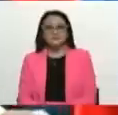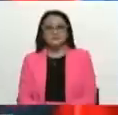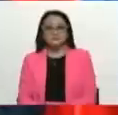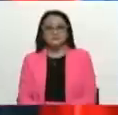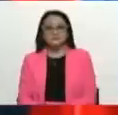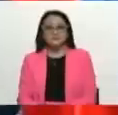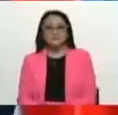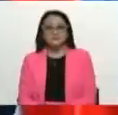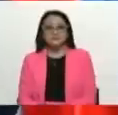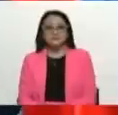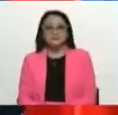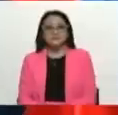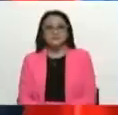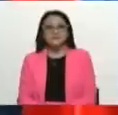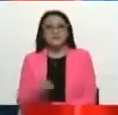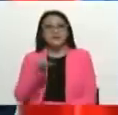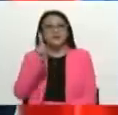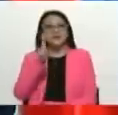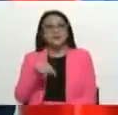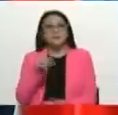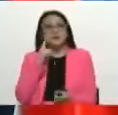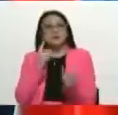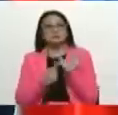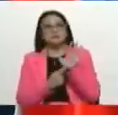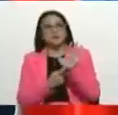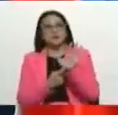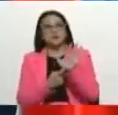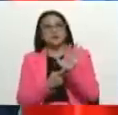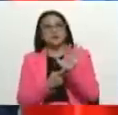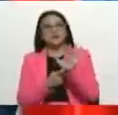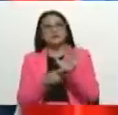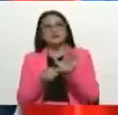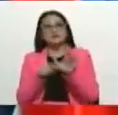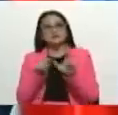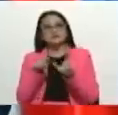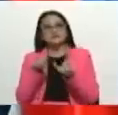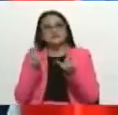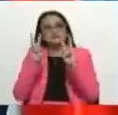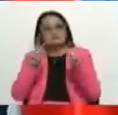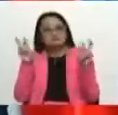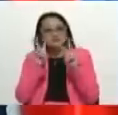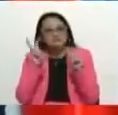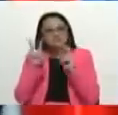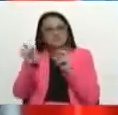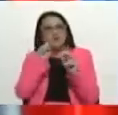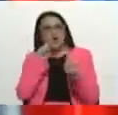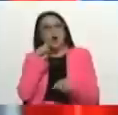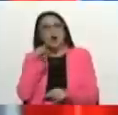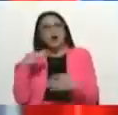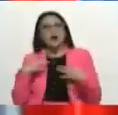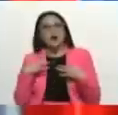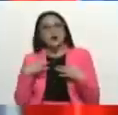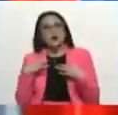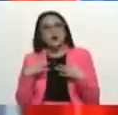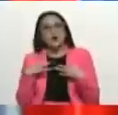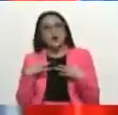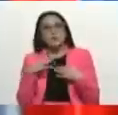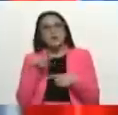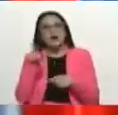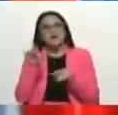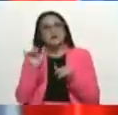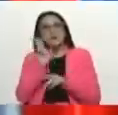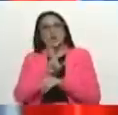Esto también se incautó en los allanamientos que se hicieron, las ropas que